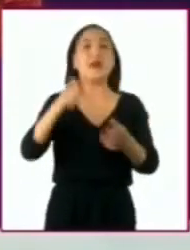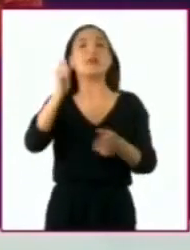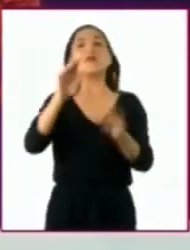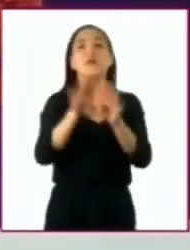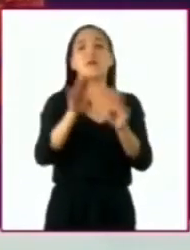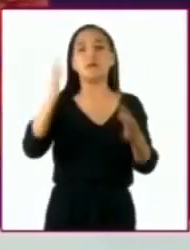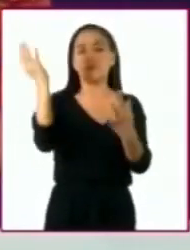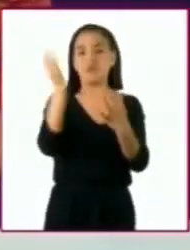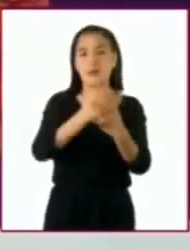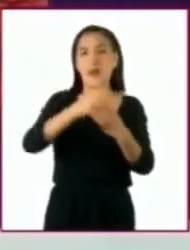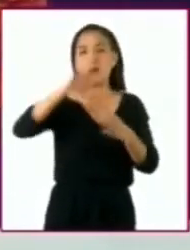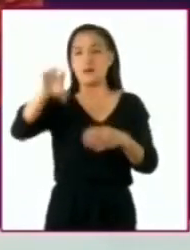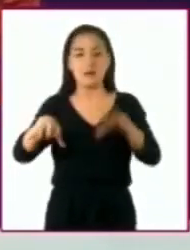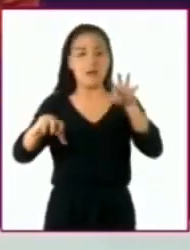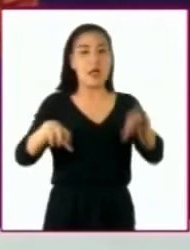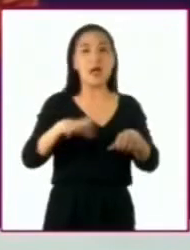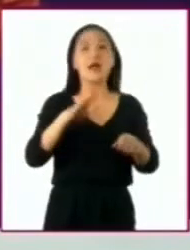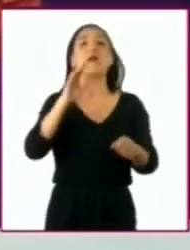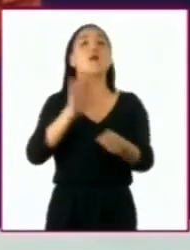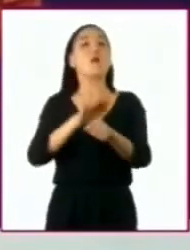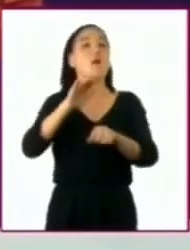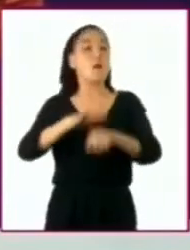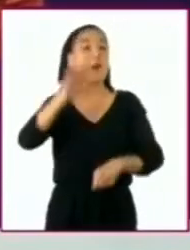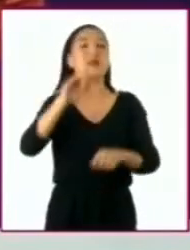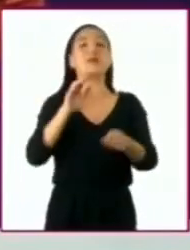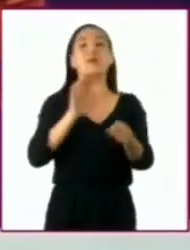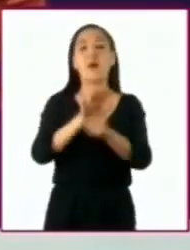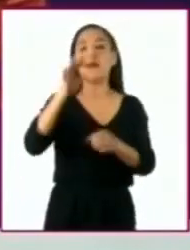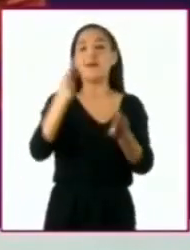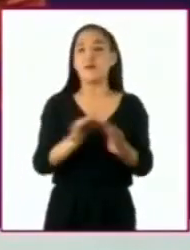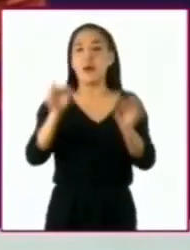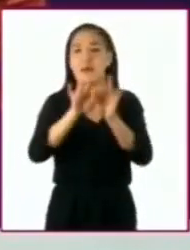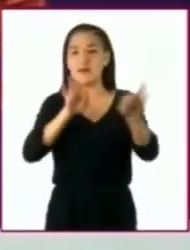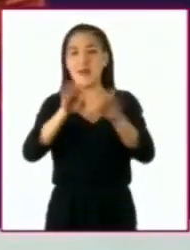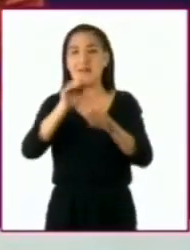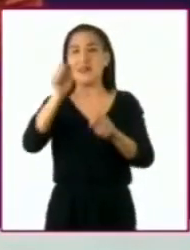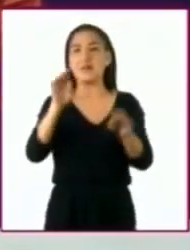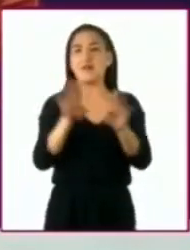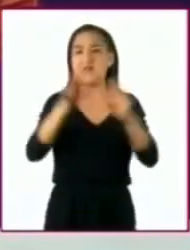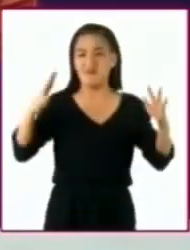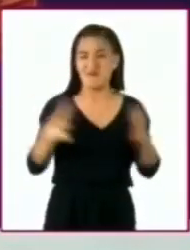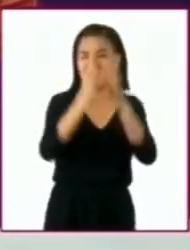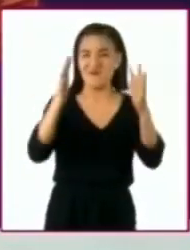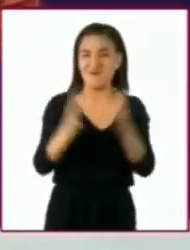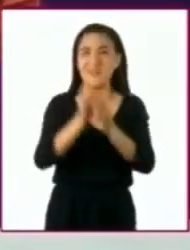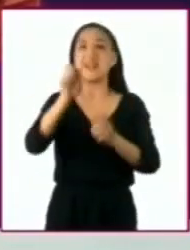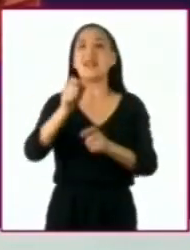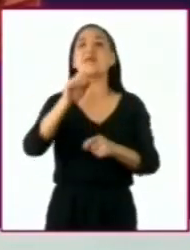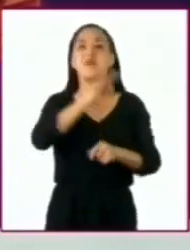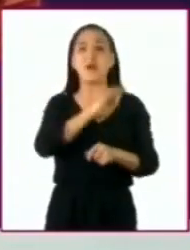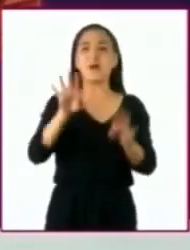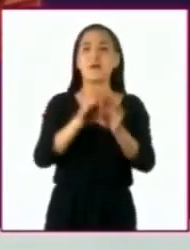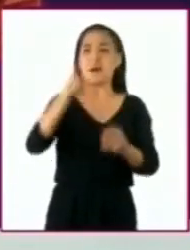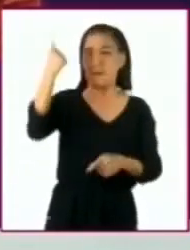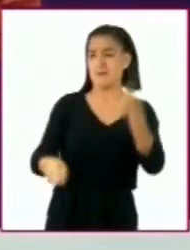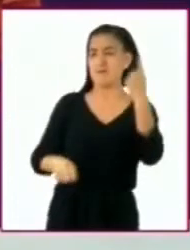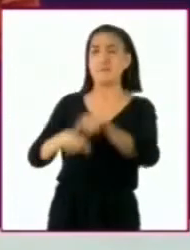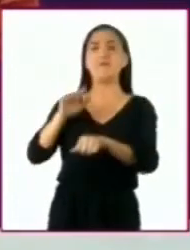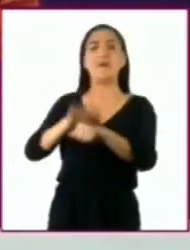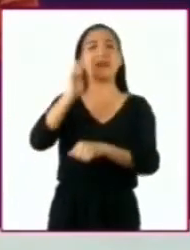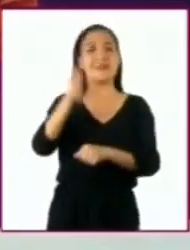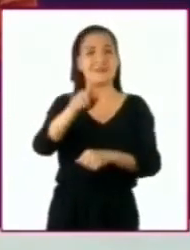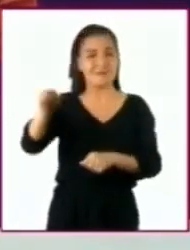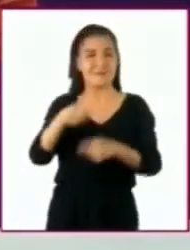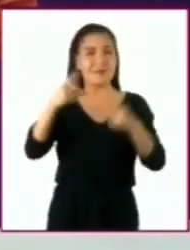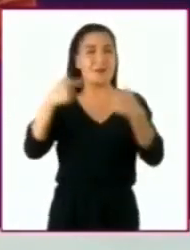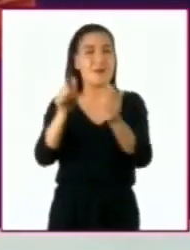y al mérito del conquistador realizado durante la campaña de guerra y sometimiento a los indígenas. Sin embargo,